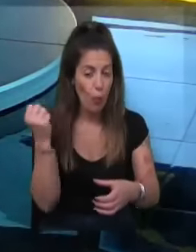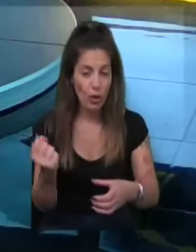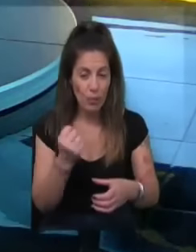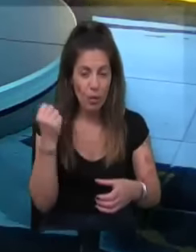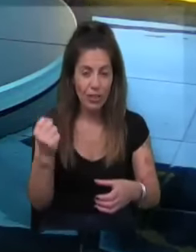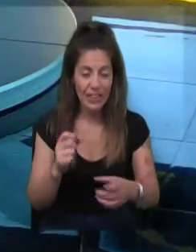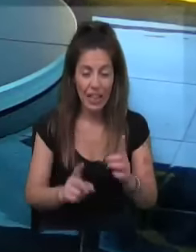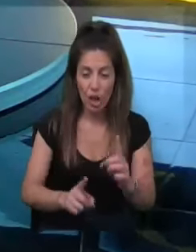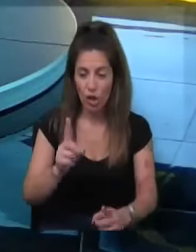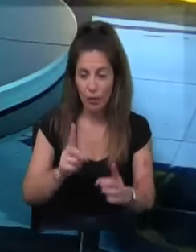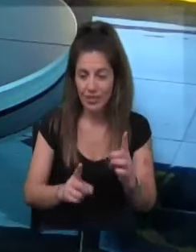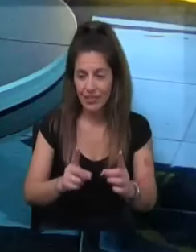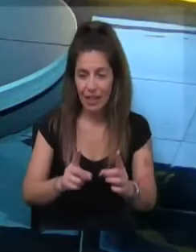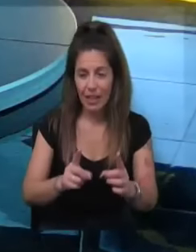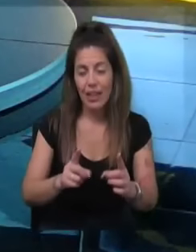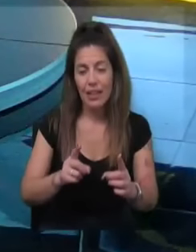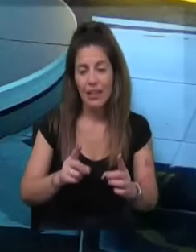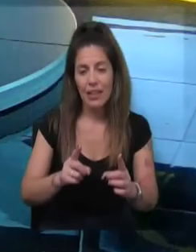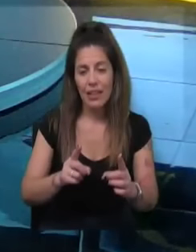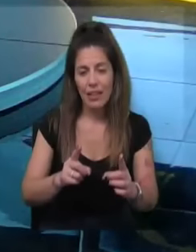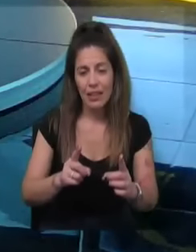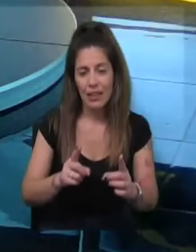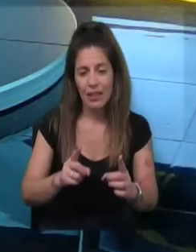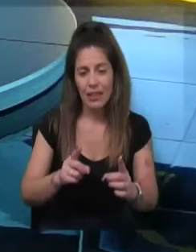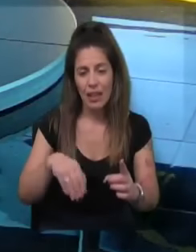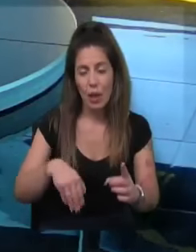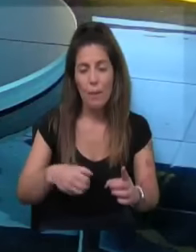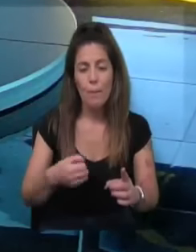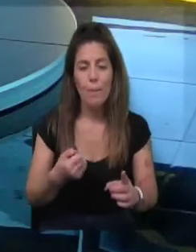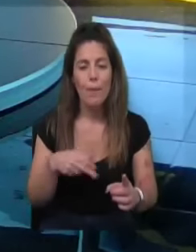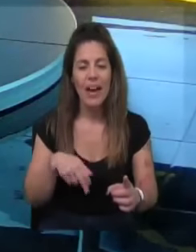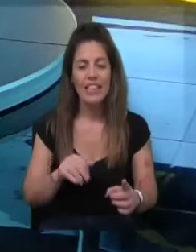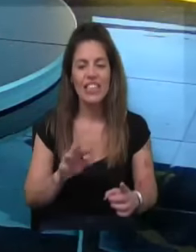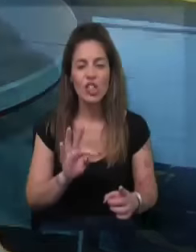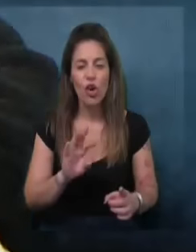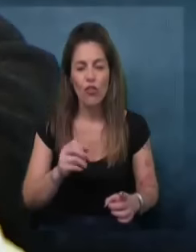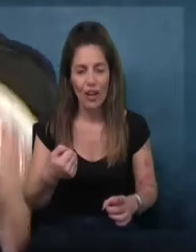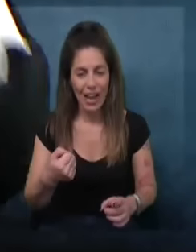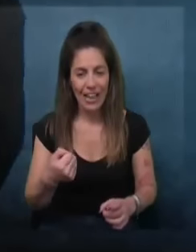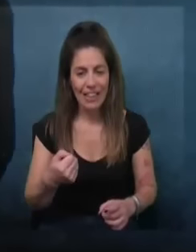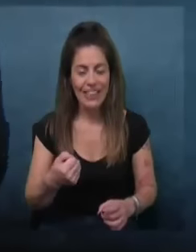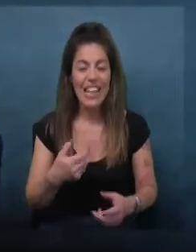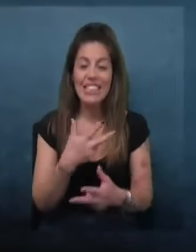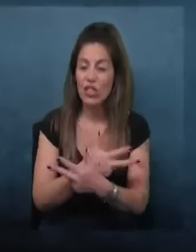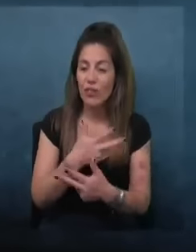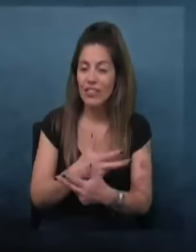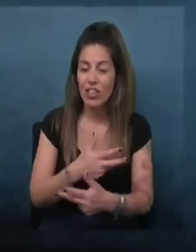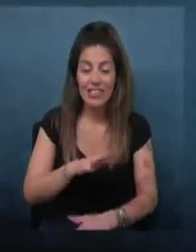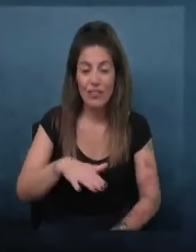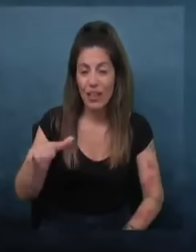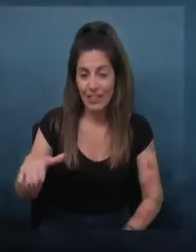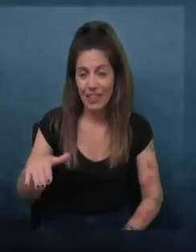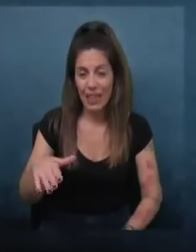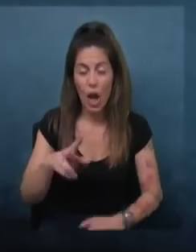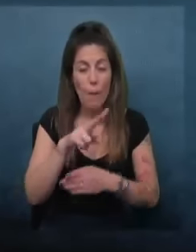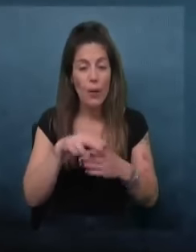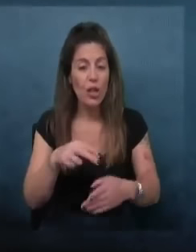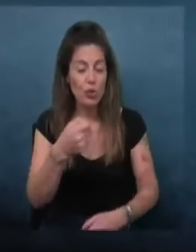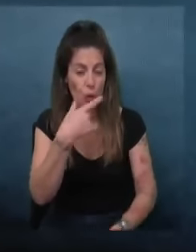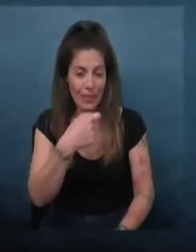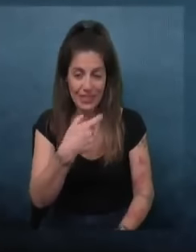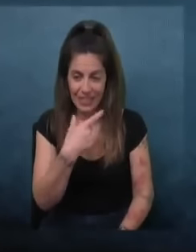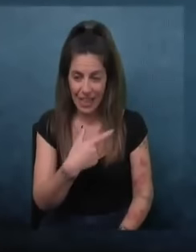la Universidad de manitoba este de las intoxicaciones infantiles aún por el uso